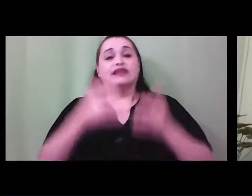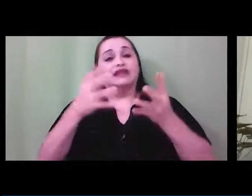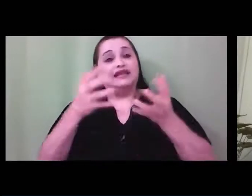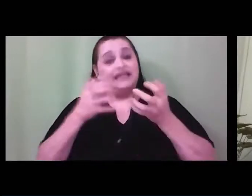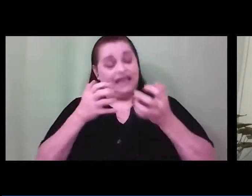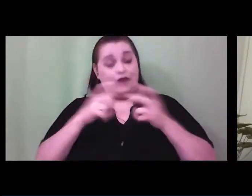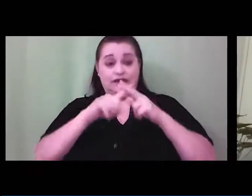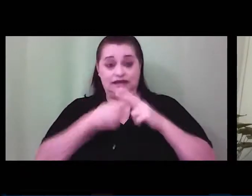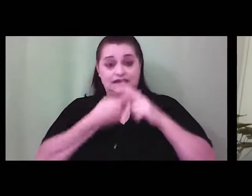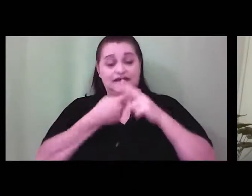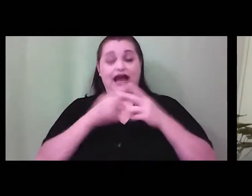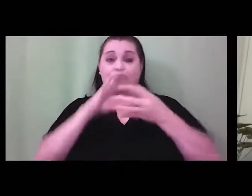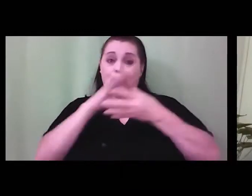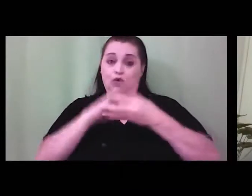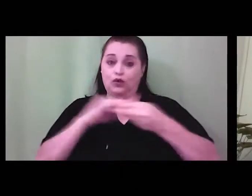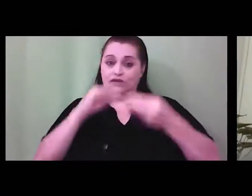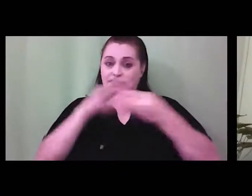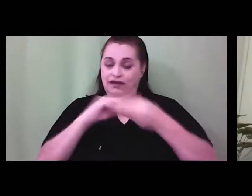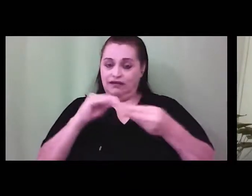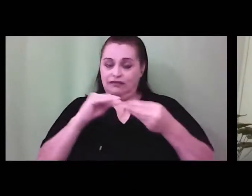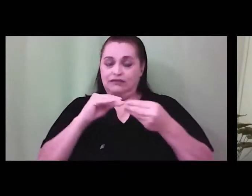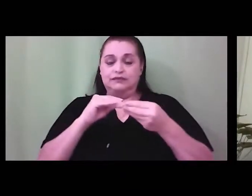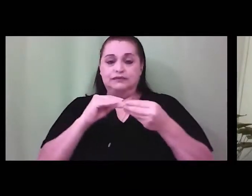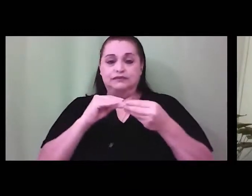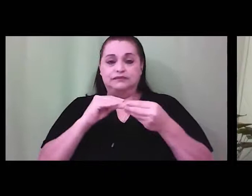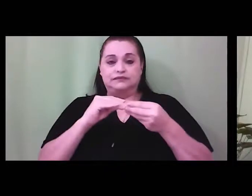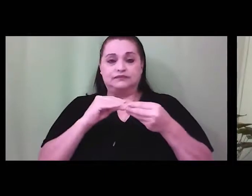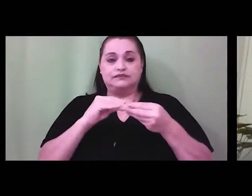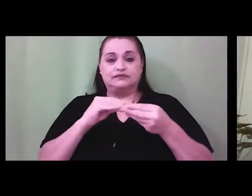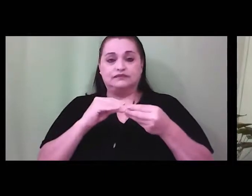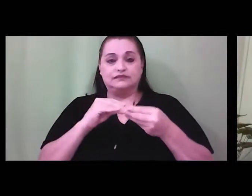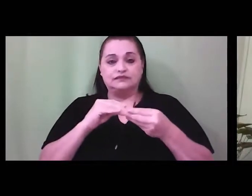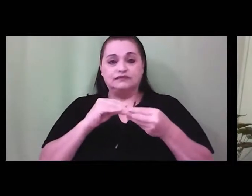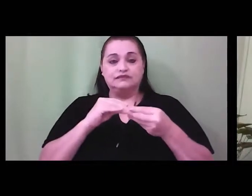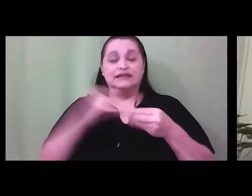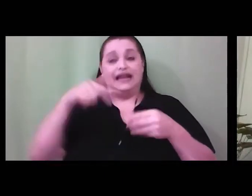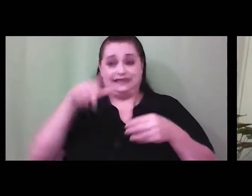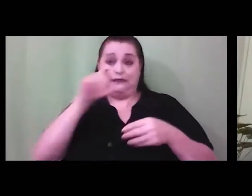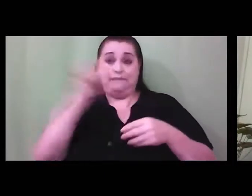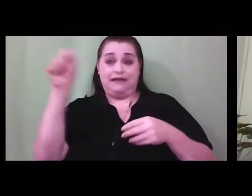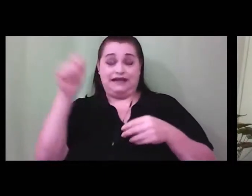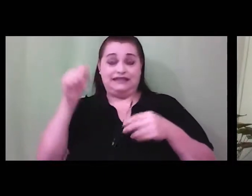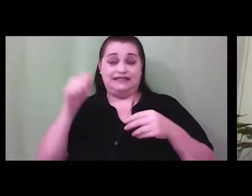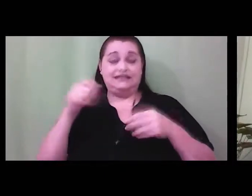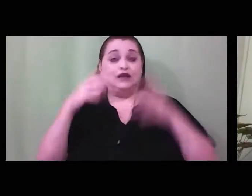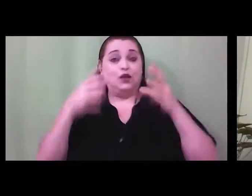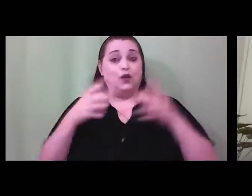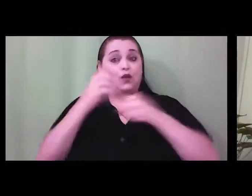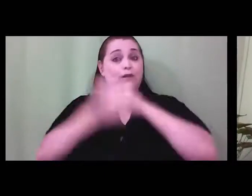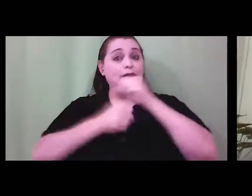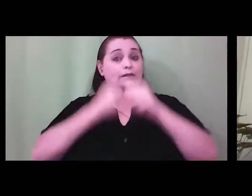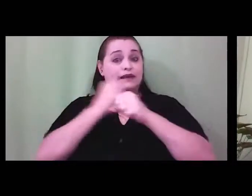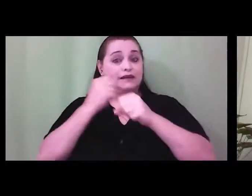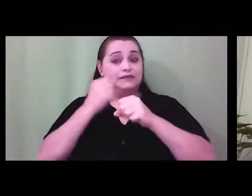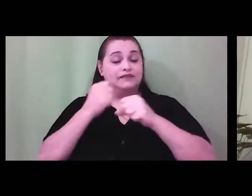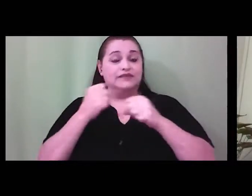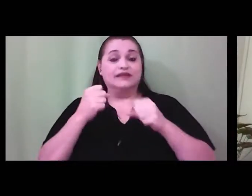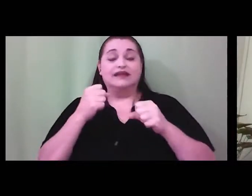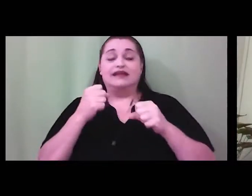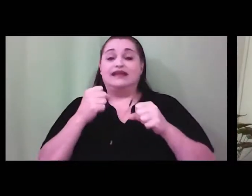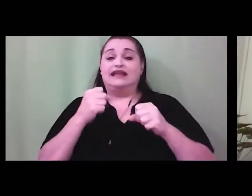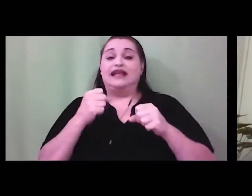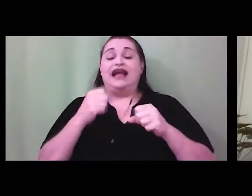Quiero iniciar contando precisamente que este mes se cumplen años, es